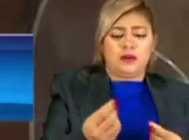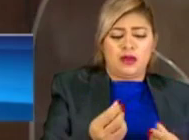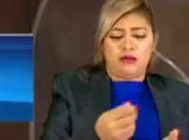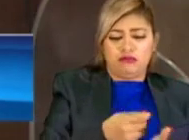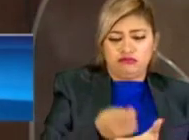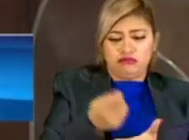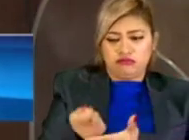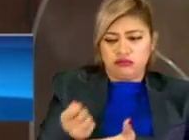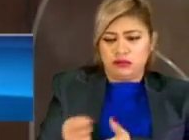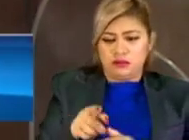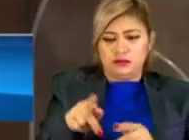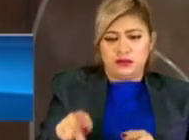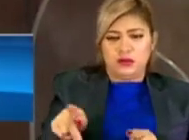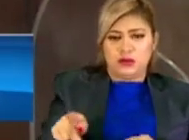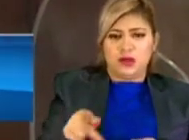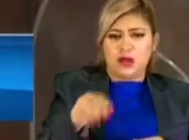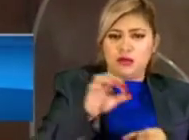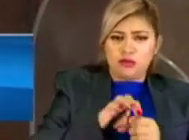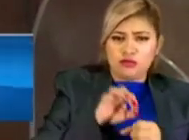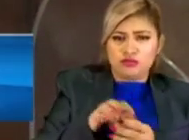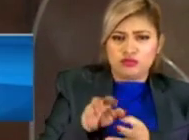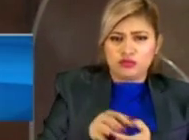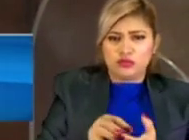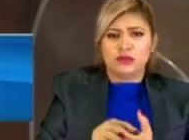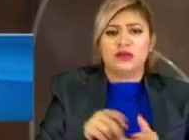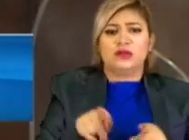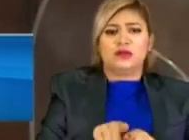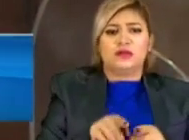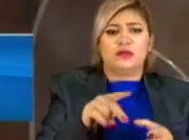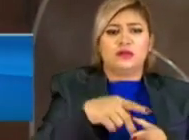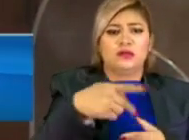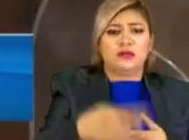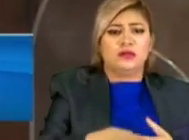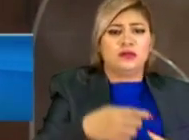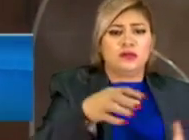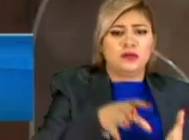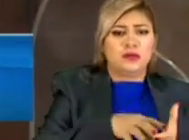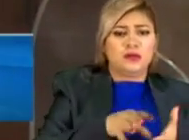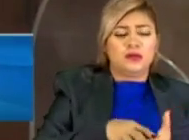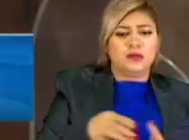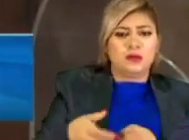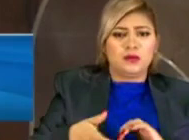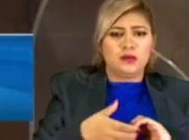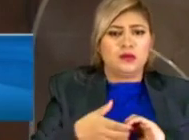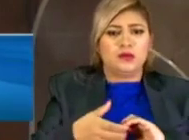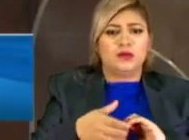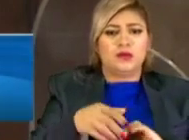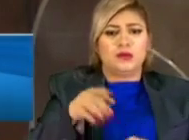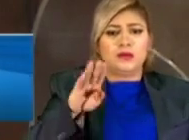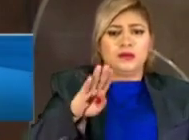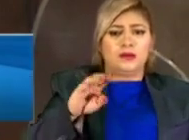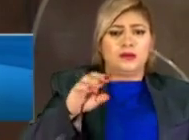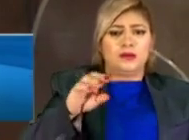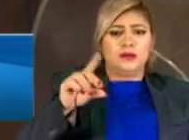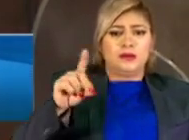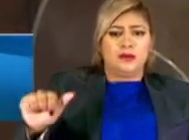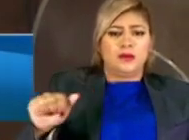También el programa agrosolidario del BDA otorgó préstamos